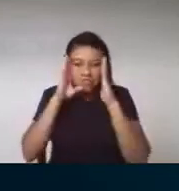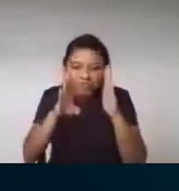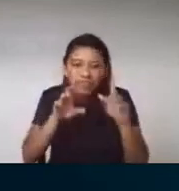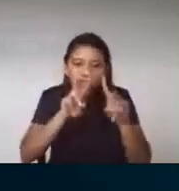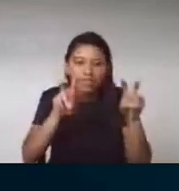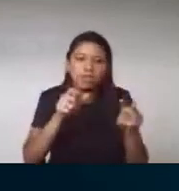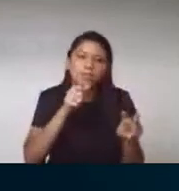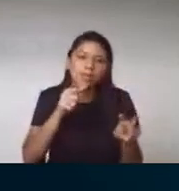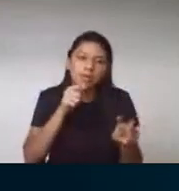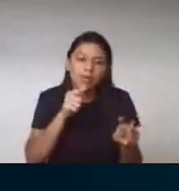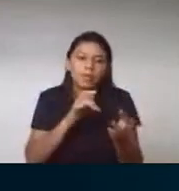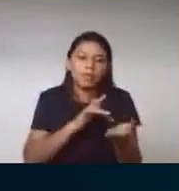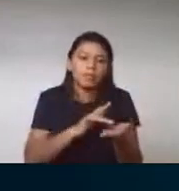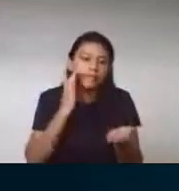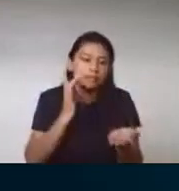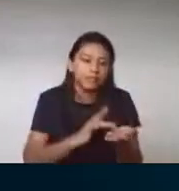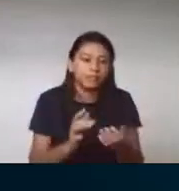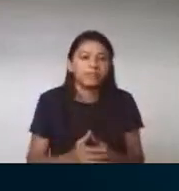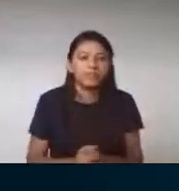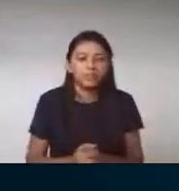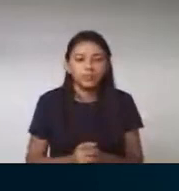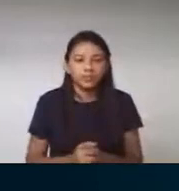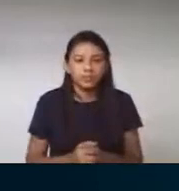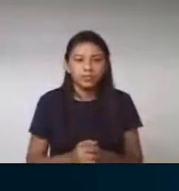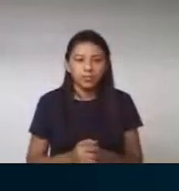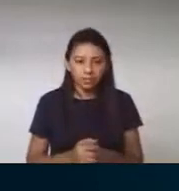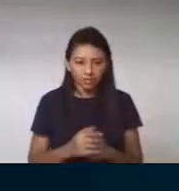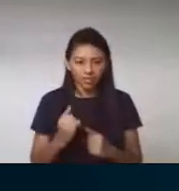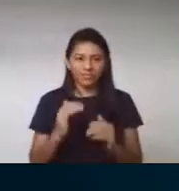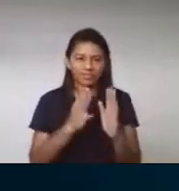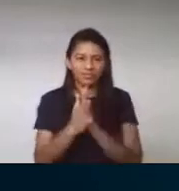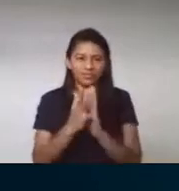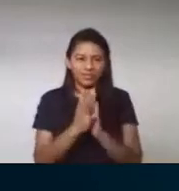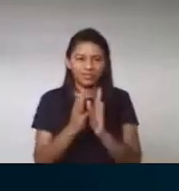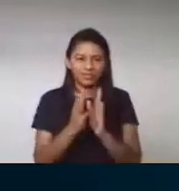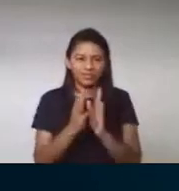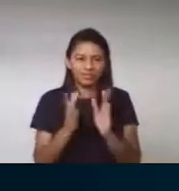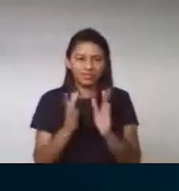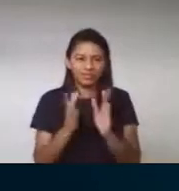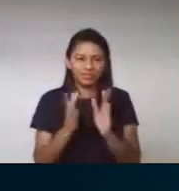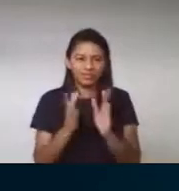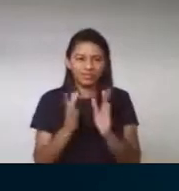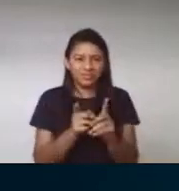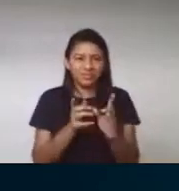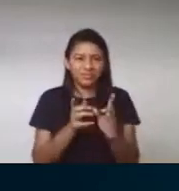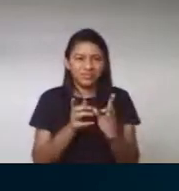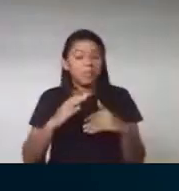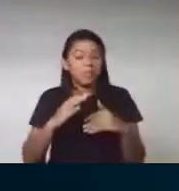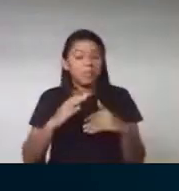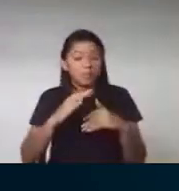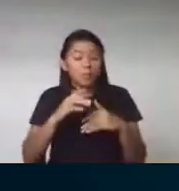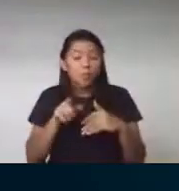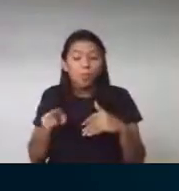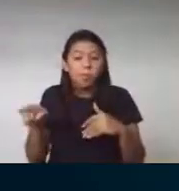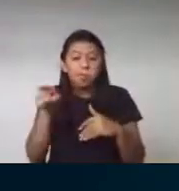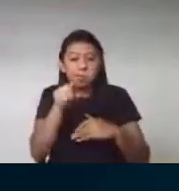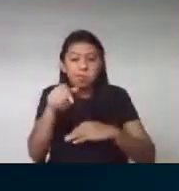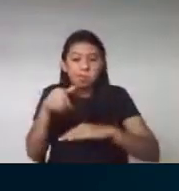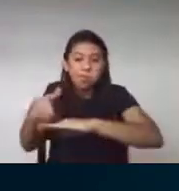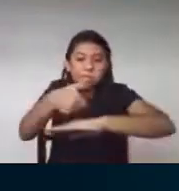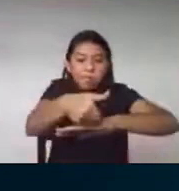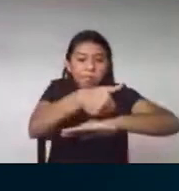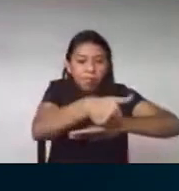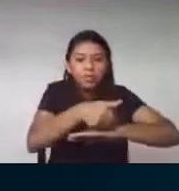del análisis de mercado. Hay una oportunidad de crecimiento muy grande y el propósito es que las nuevas redes